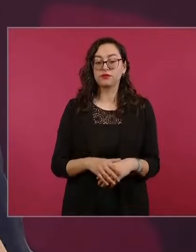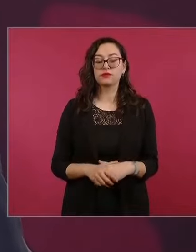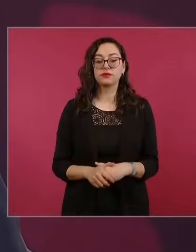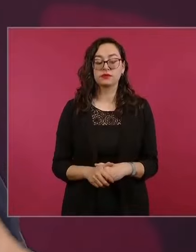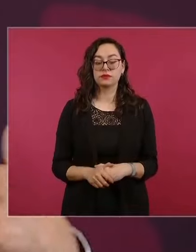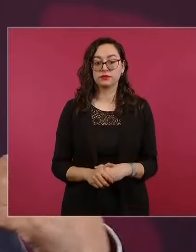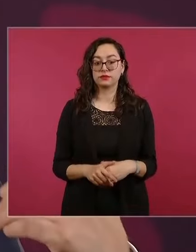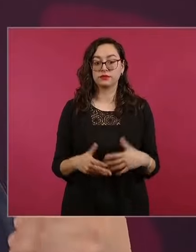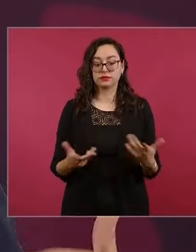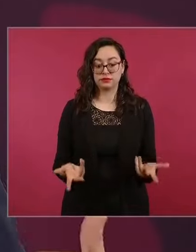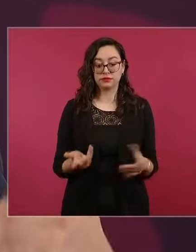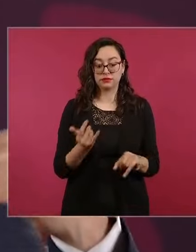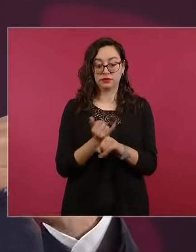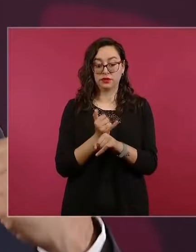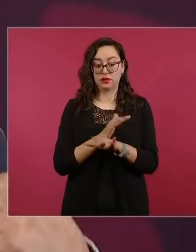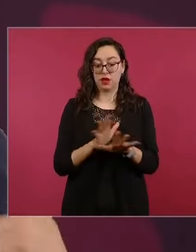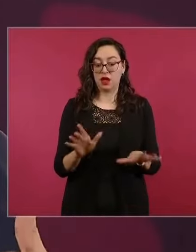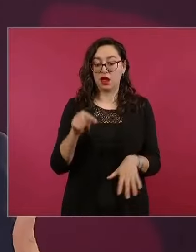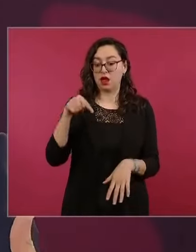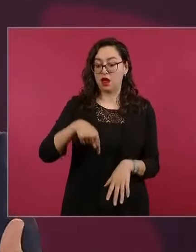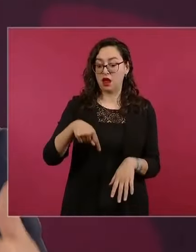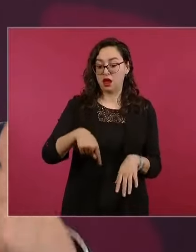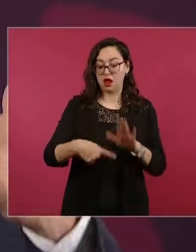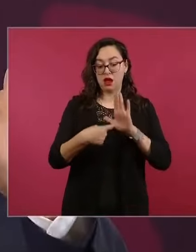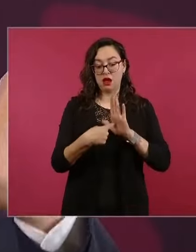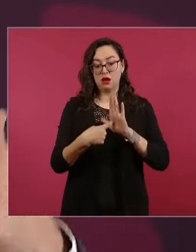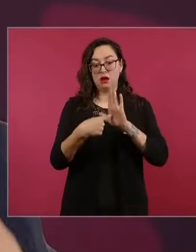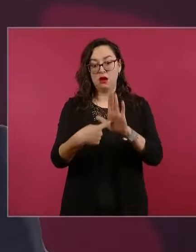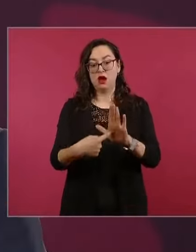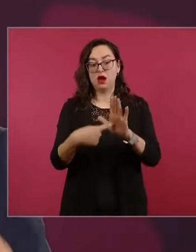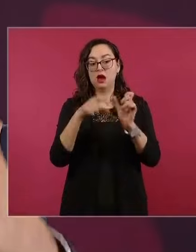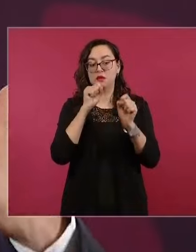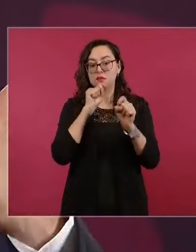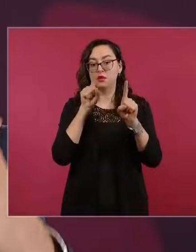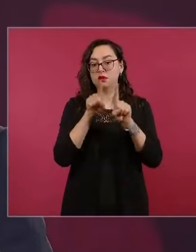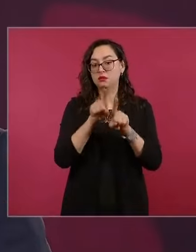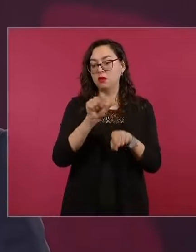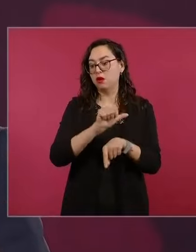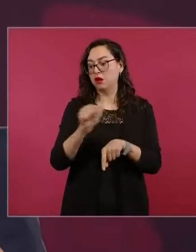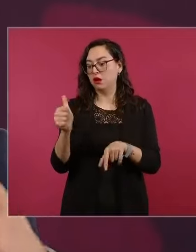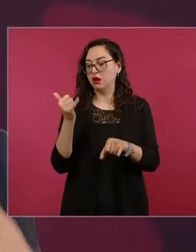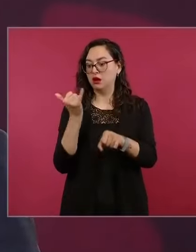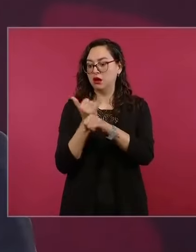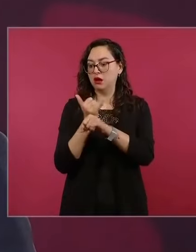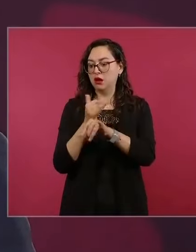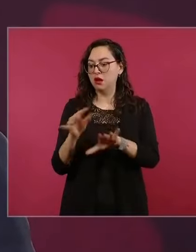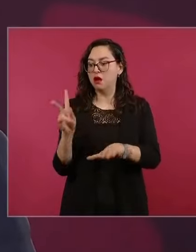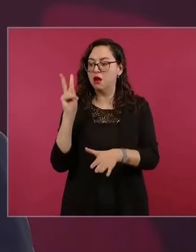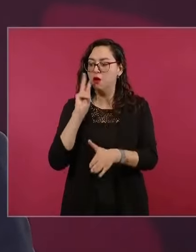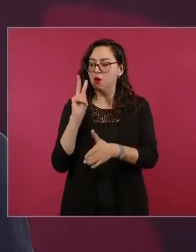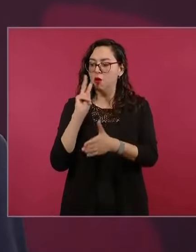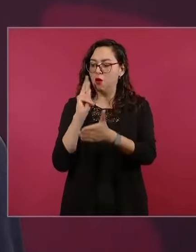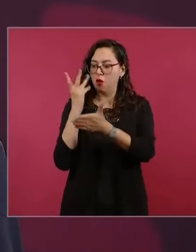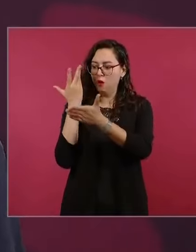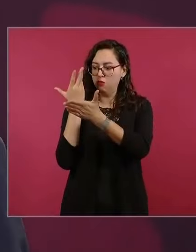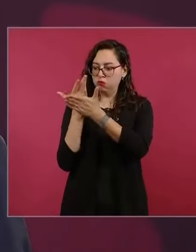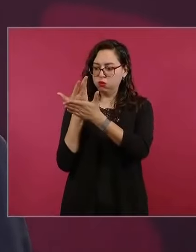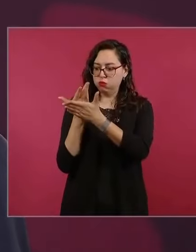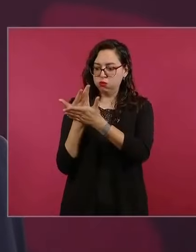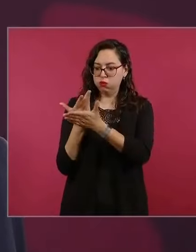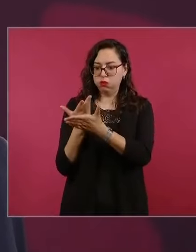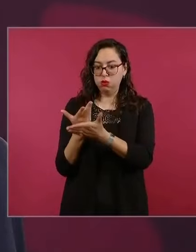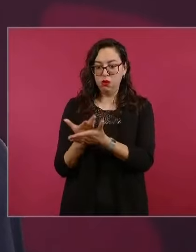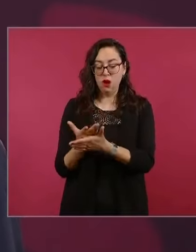así como la información relevante que constata, demuestra o acredita lo expuesto,